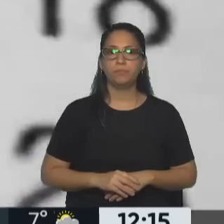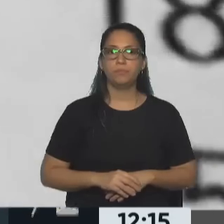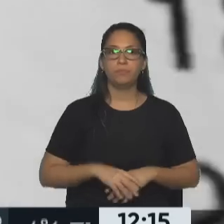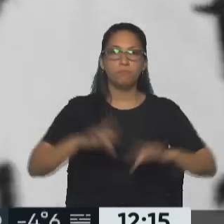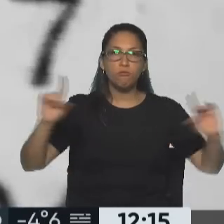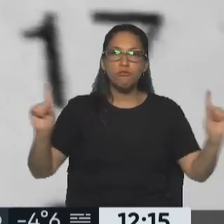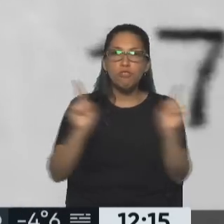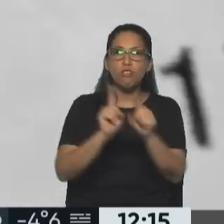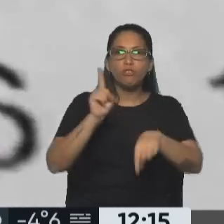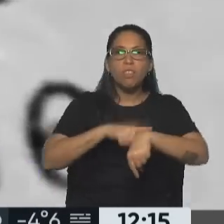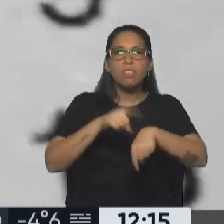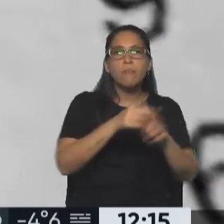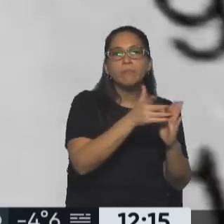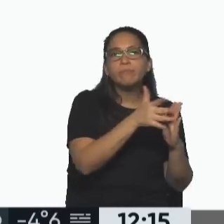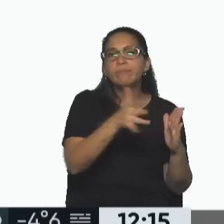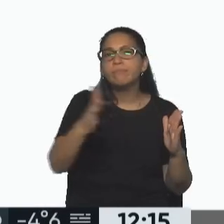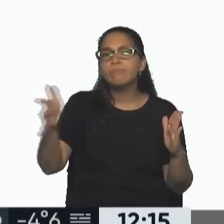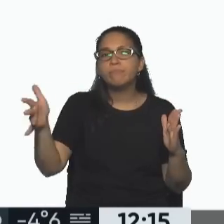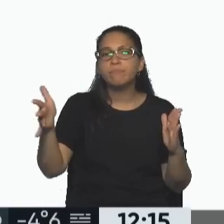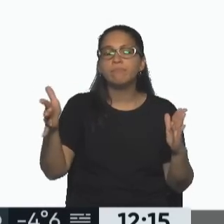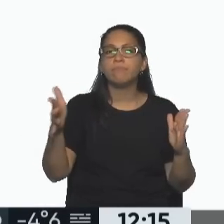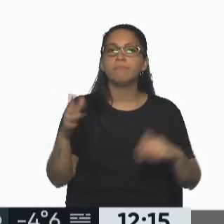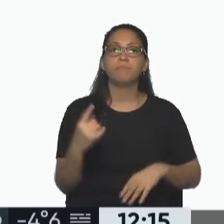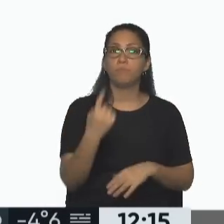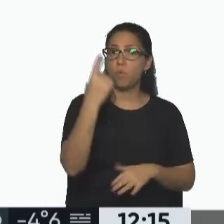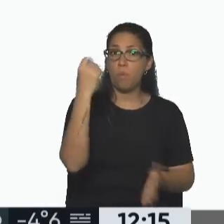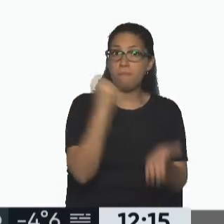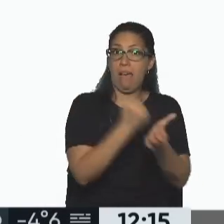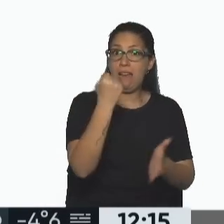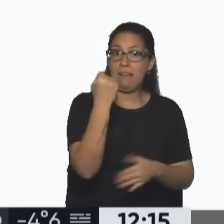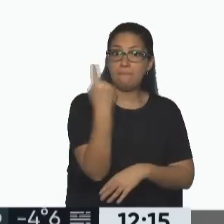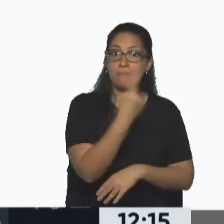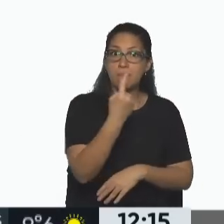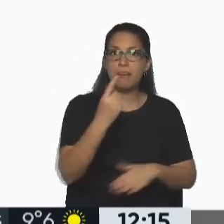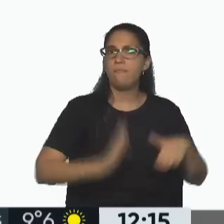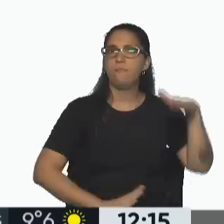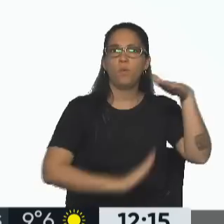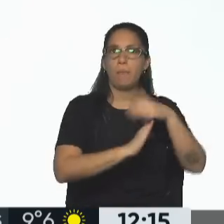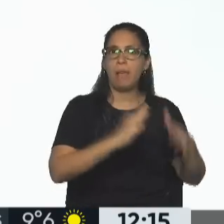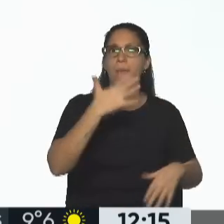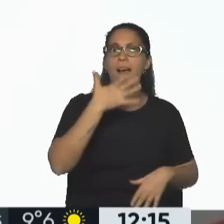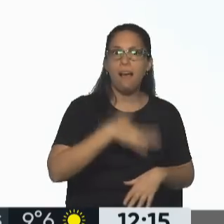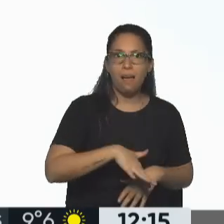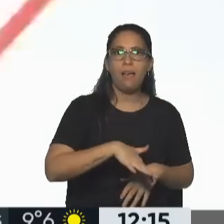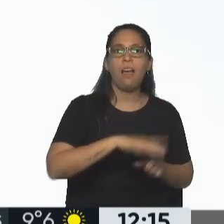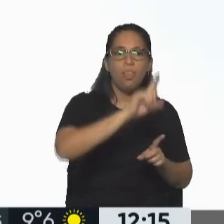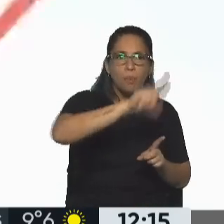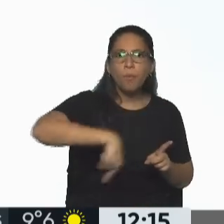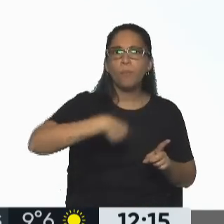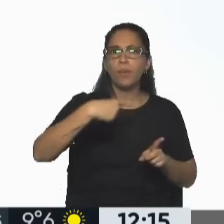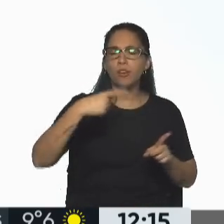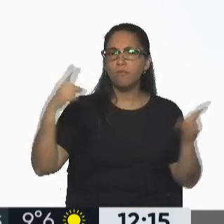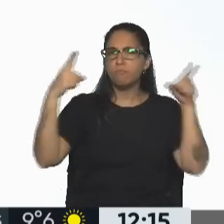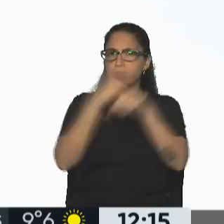brevemente una cronología de los hechos. Partimos de un antecedente muy importante, que es clave para comprender por qué luego se sucedieron los problemas